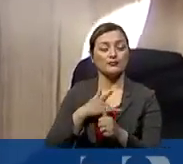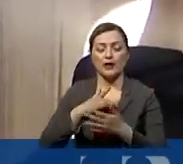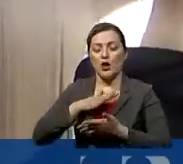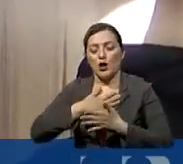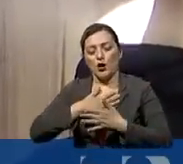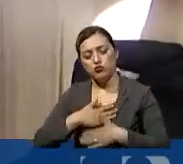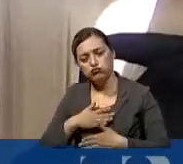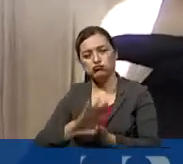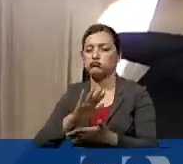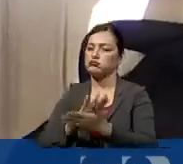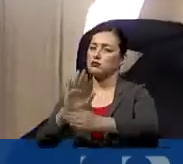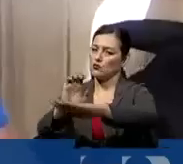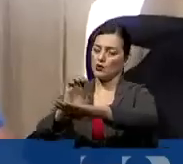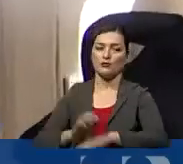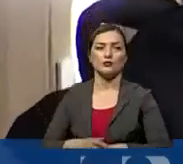país, ¿ya?